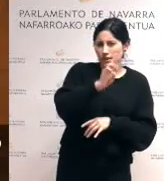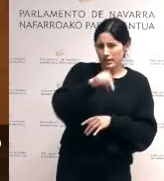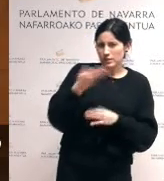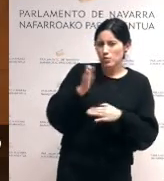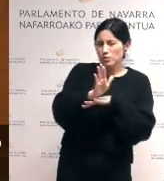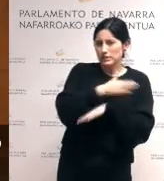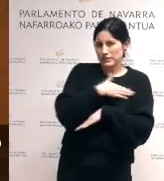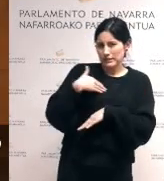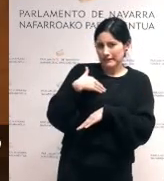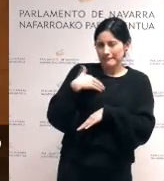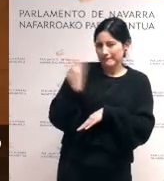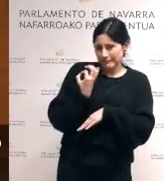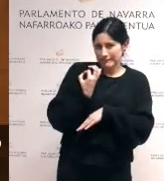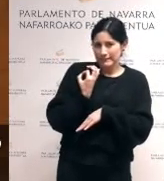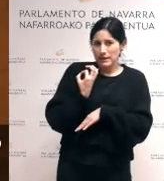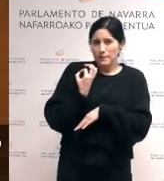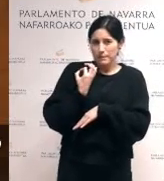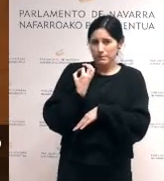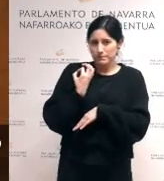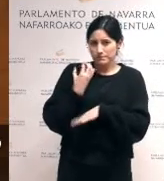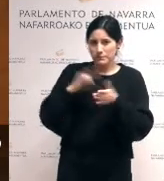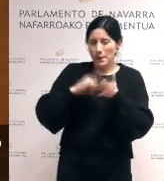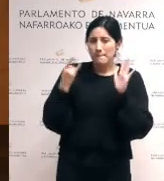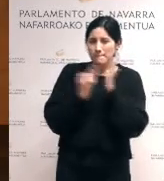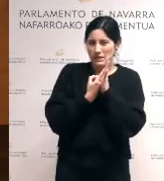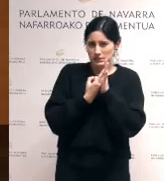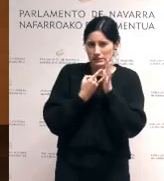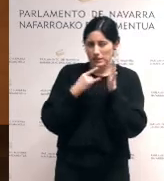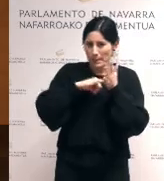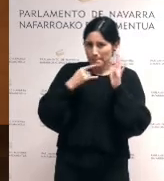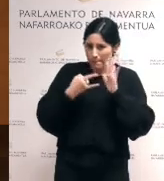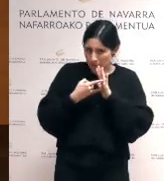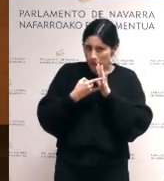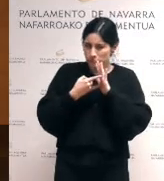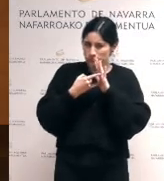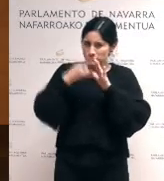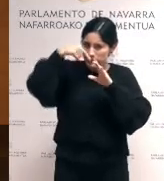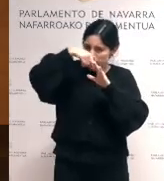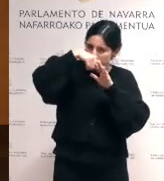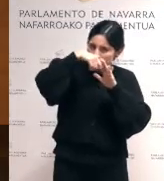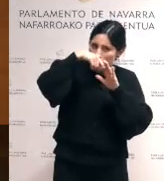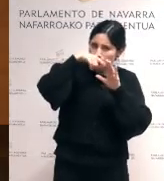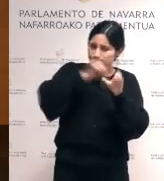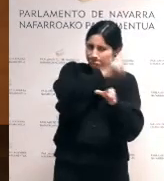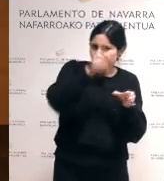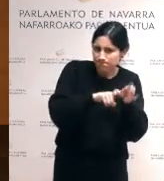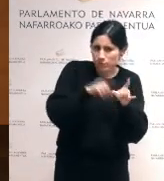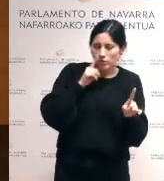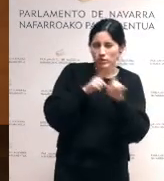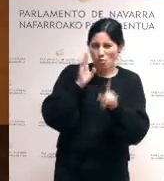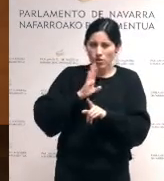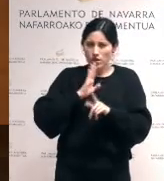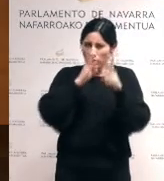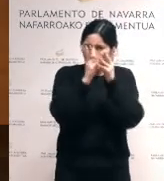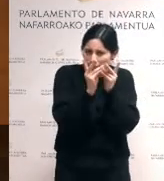la elaboración urgente de un plan de choque específico para luchar contra el incremento de la delincuencia, que no